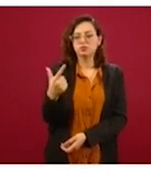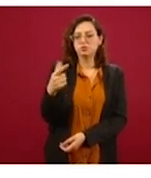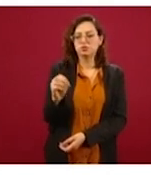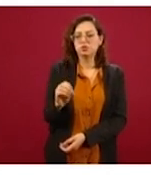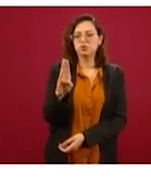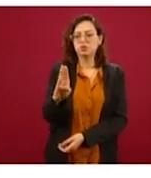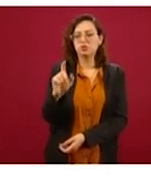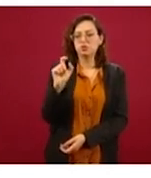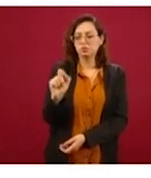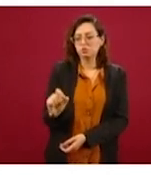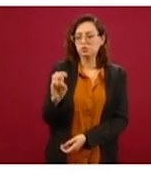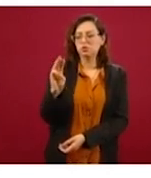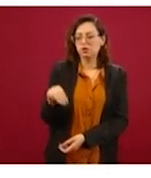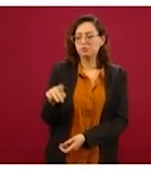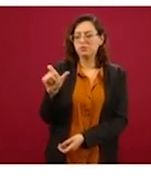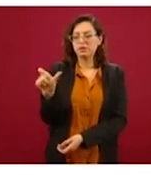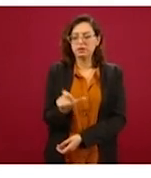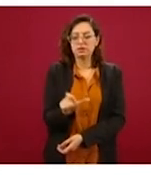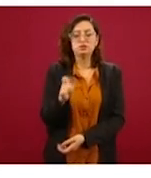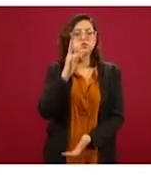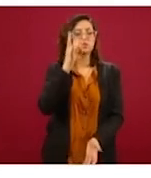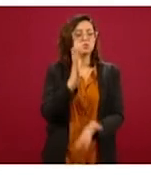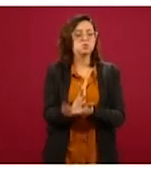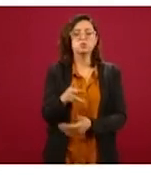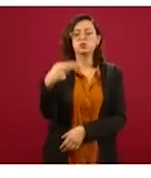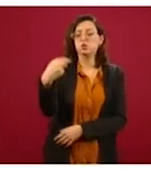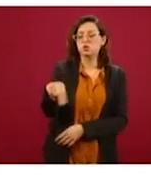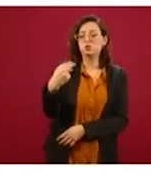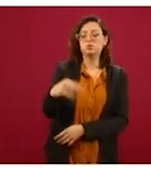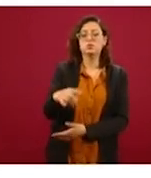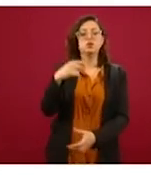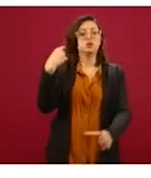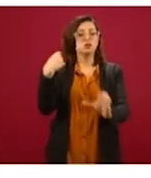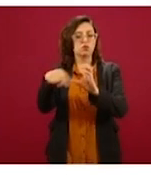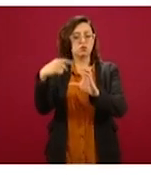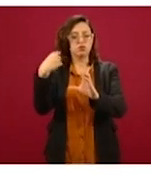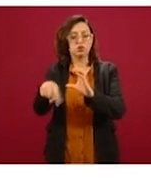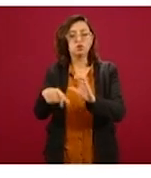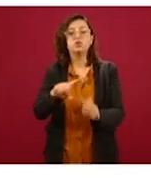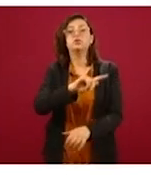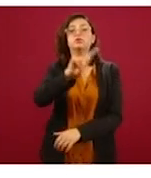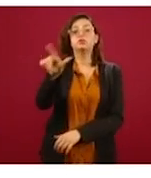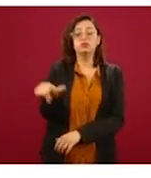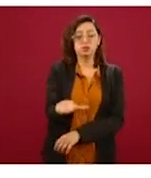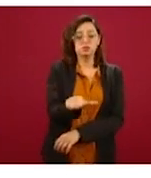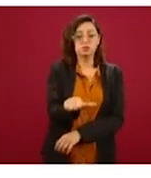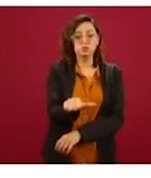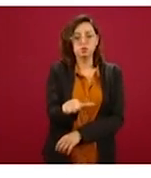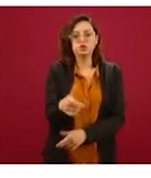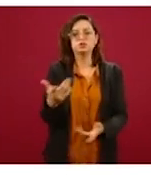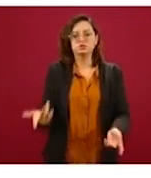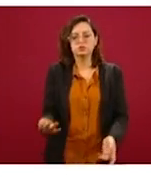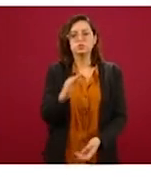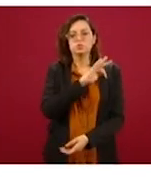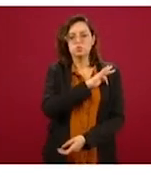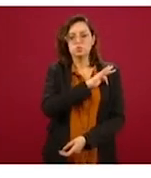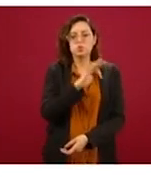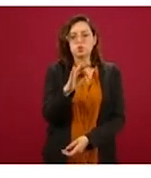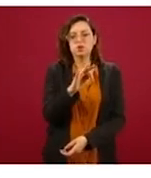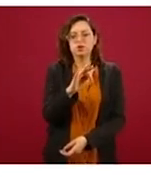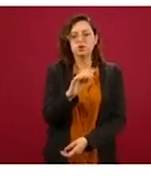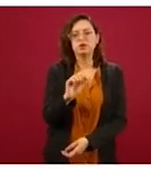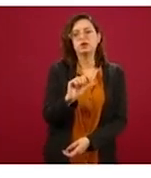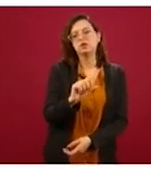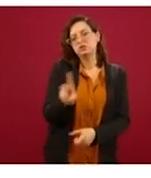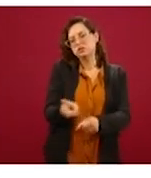subastasindep.gob.mx nada más se les pide el nombre, se les pide un correo electrónico y posteriormente pueden mandar